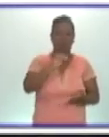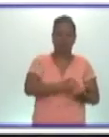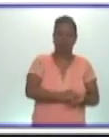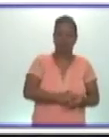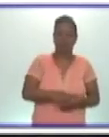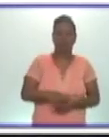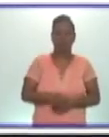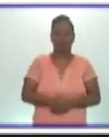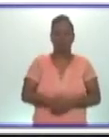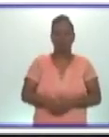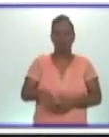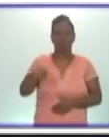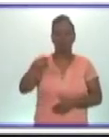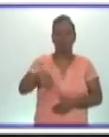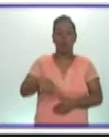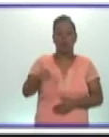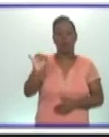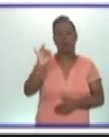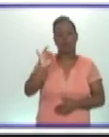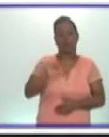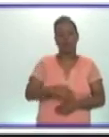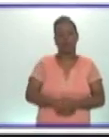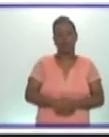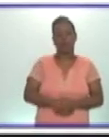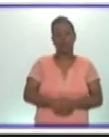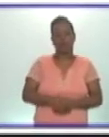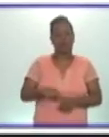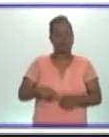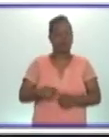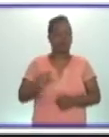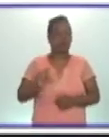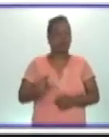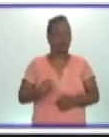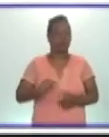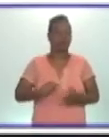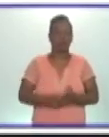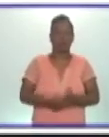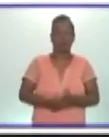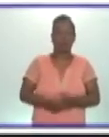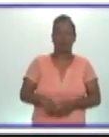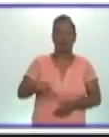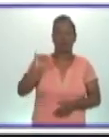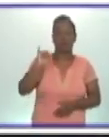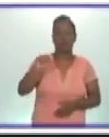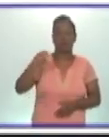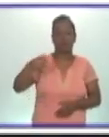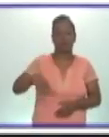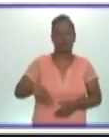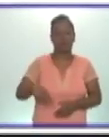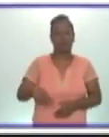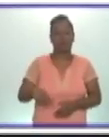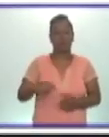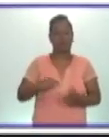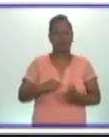Q elevado a la 7. Y por último, multiplicamos el monomio con el último